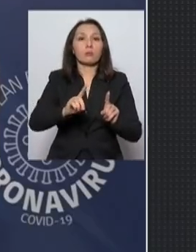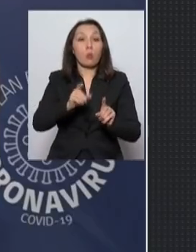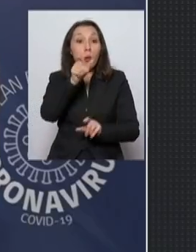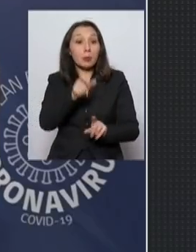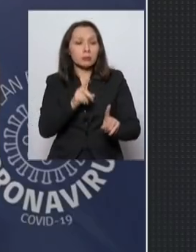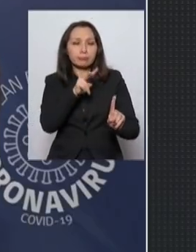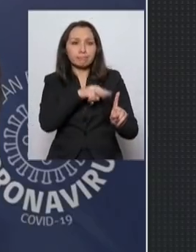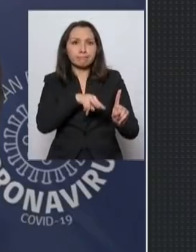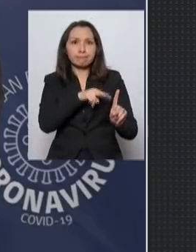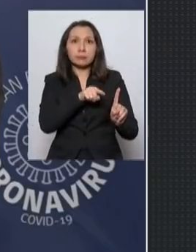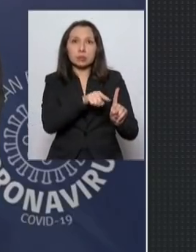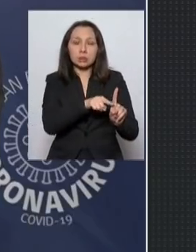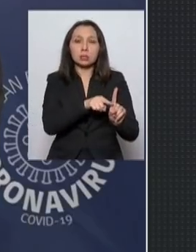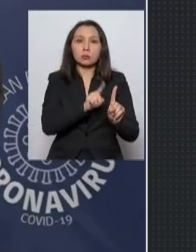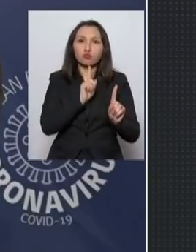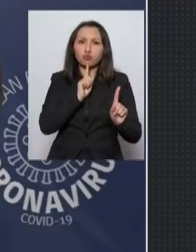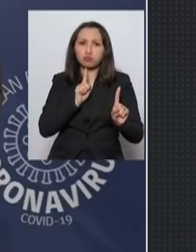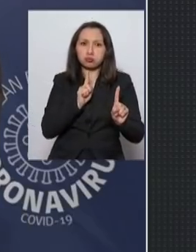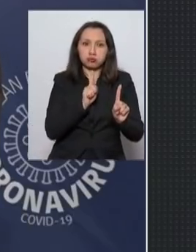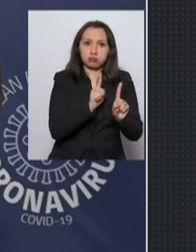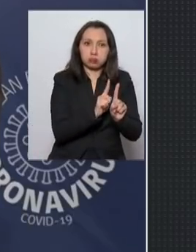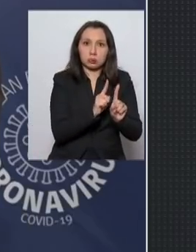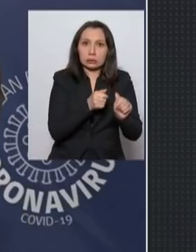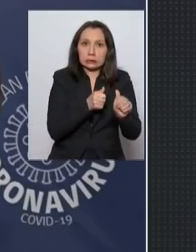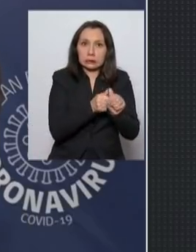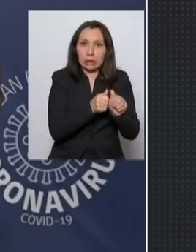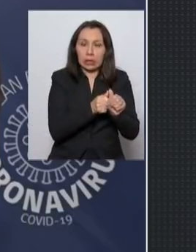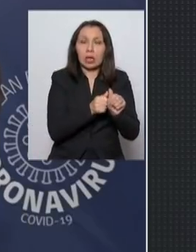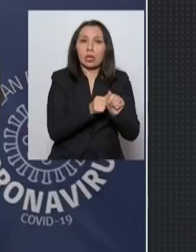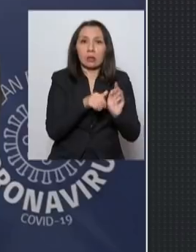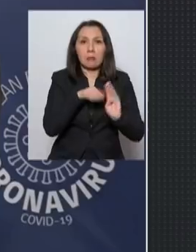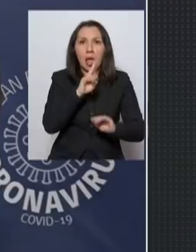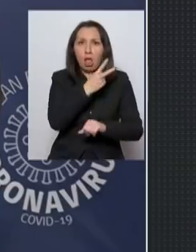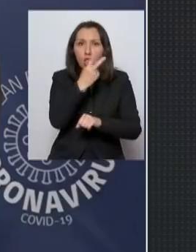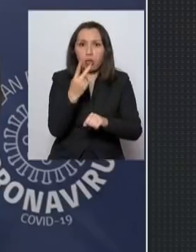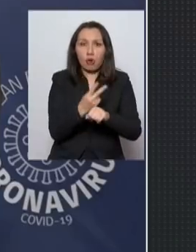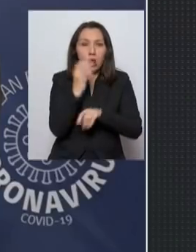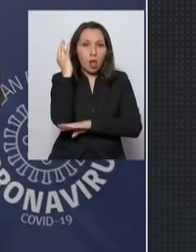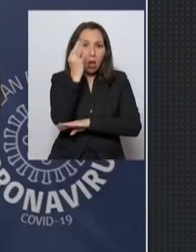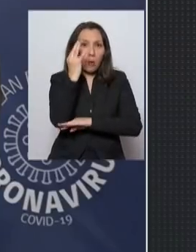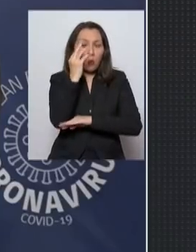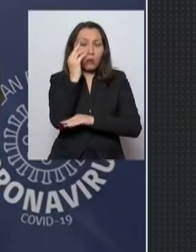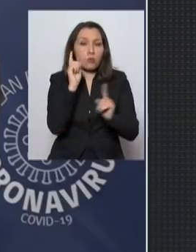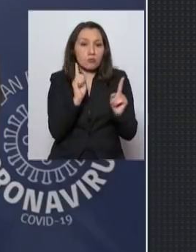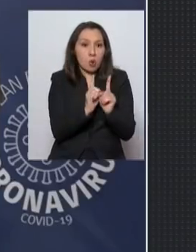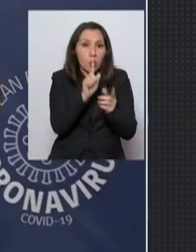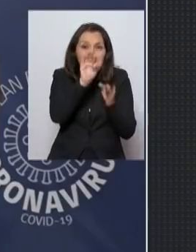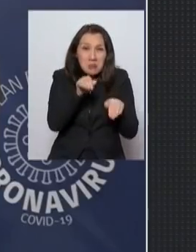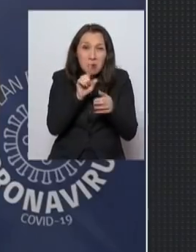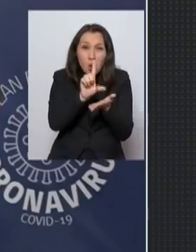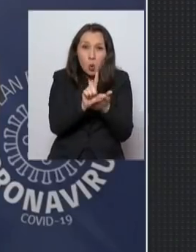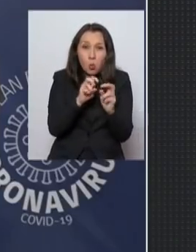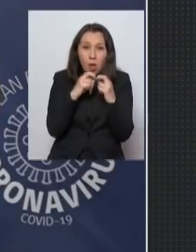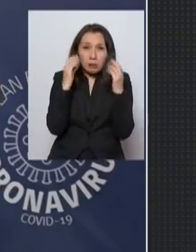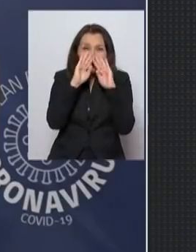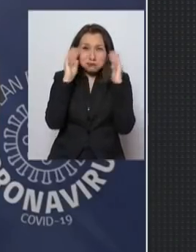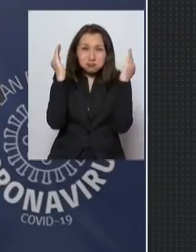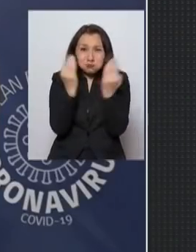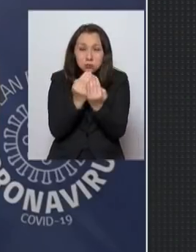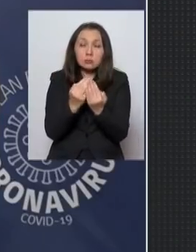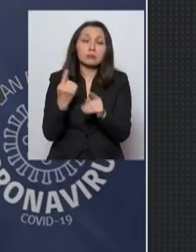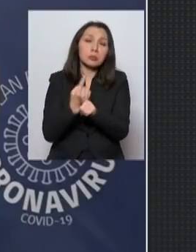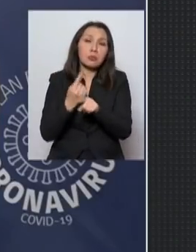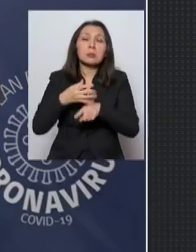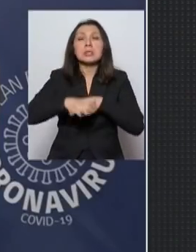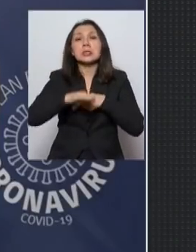cumple con el criterio de haber sido un contacto estrecho, haber estado más de 2 horas en una reunión en un espacio cerrado, haber estado conversando más de